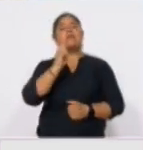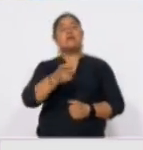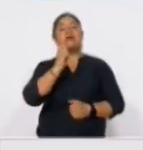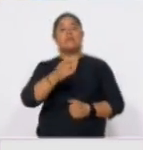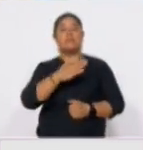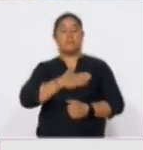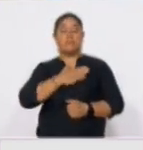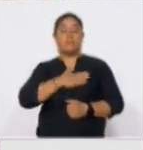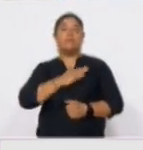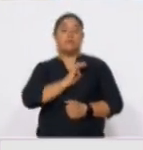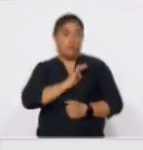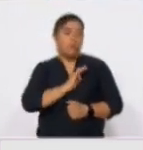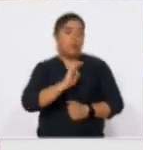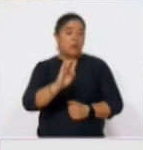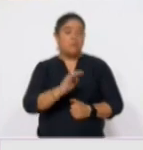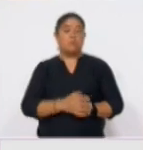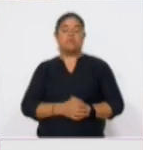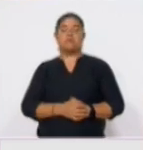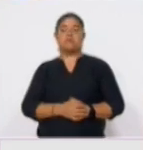la posibilidad, lo decía,